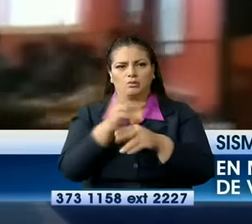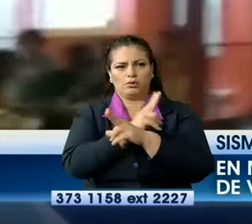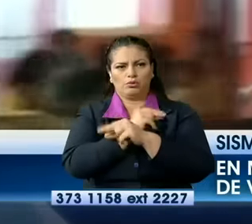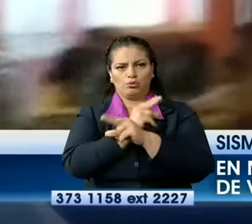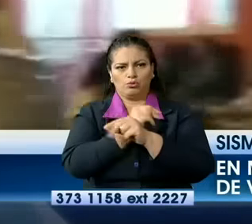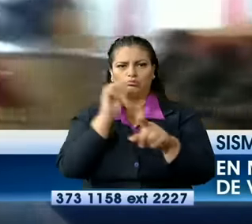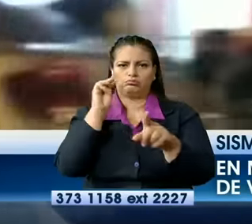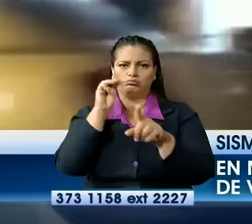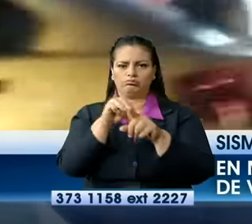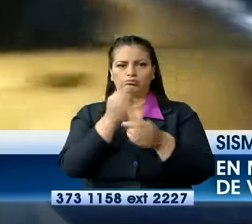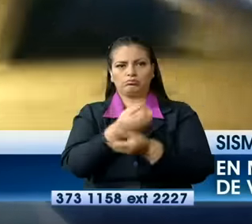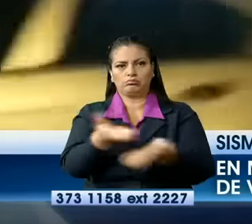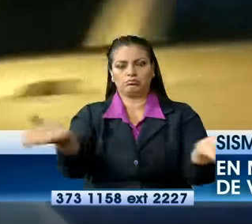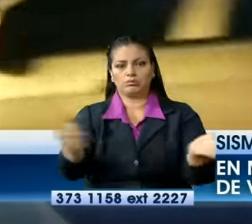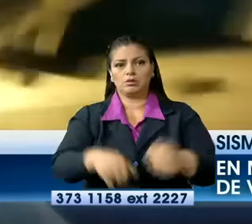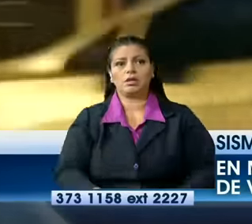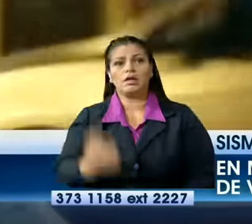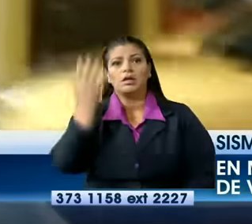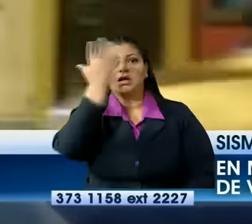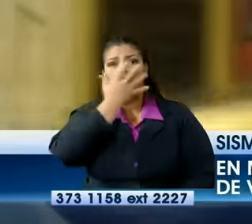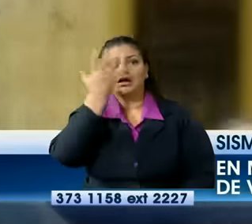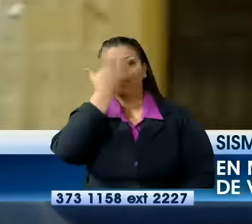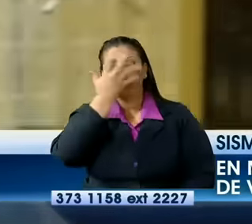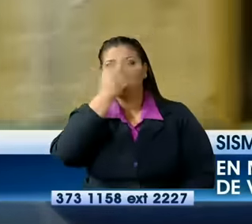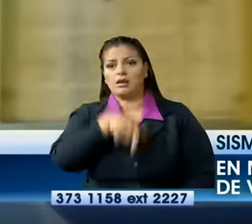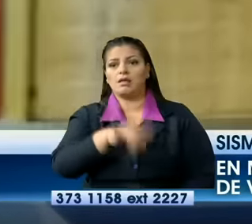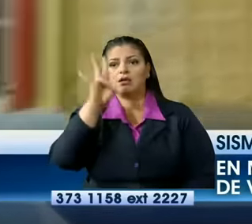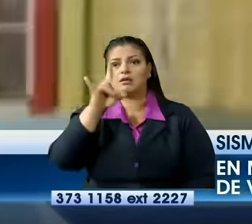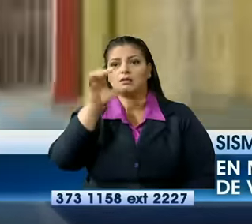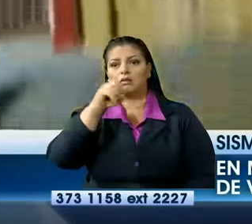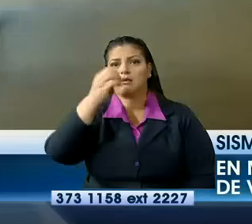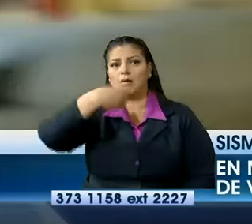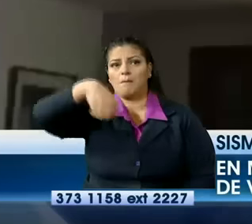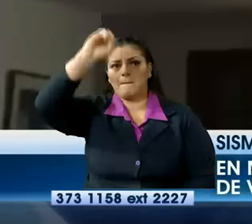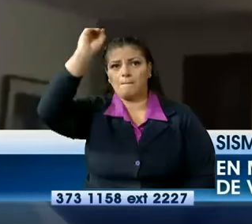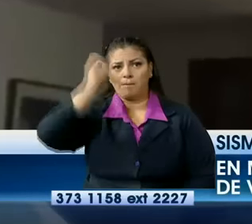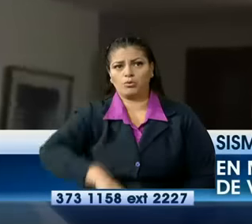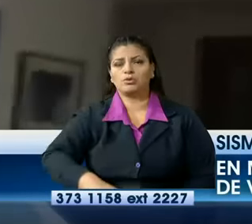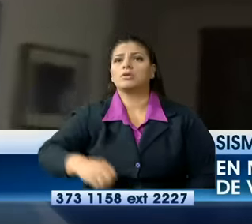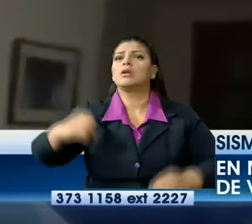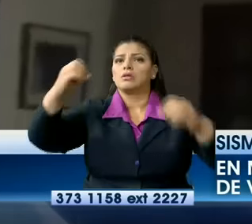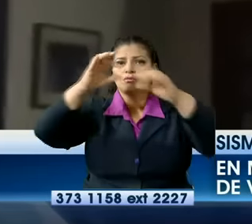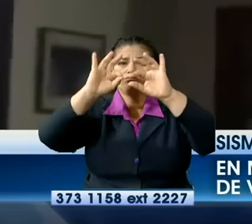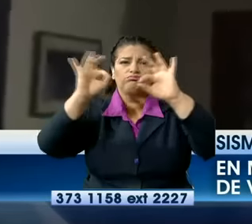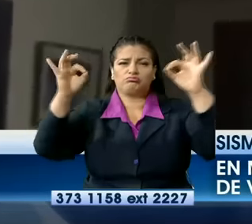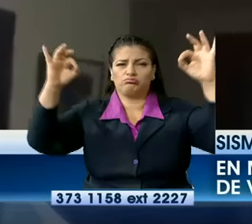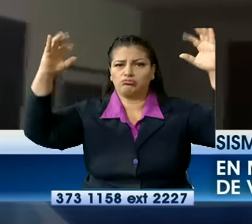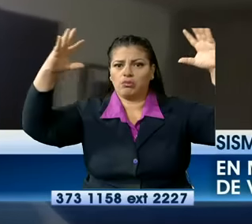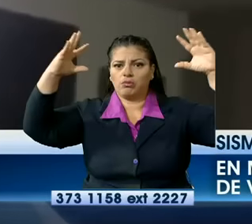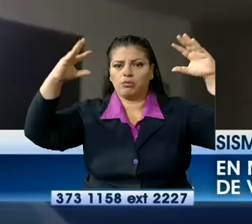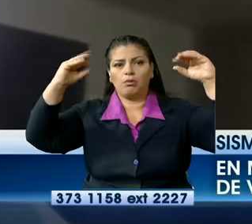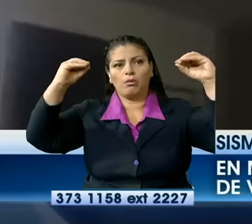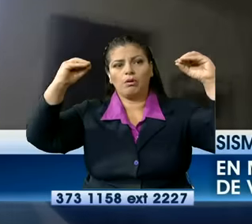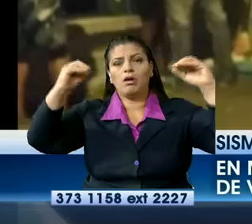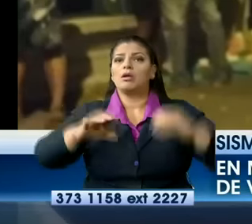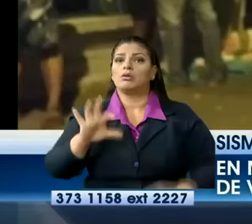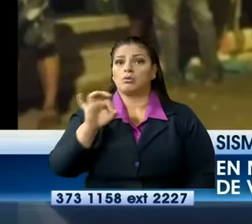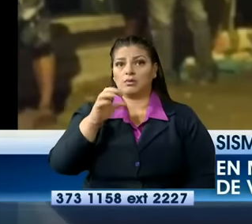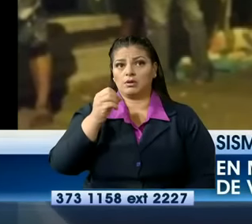Twitter que Esmeraldas se encuentra con el 70% de energía eléctrica y el 90% de